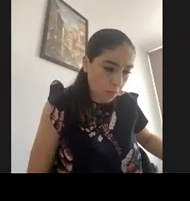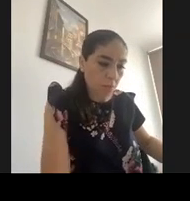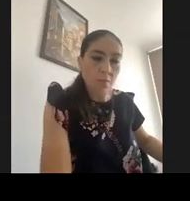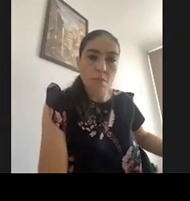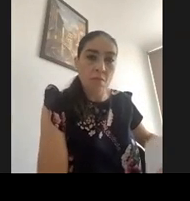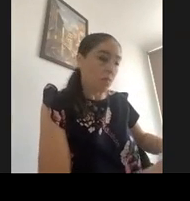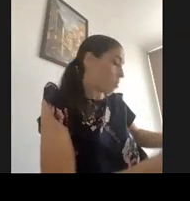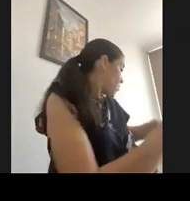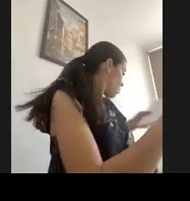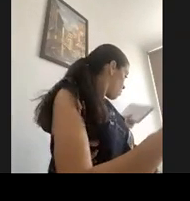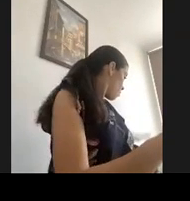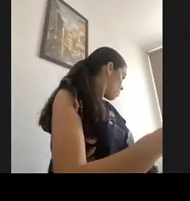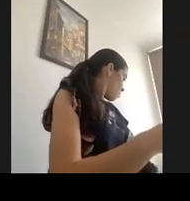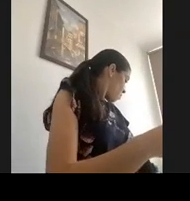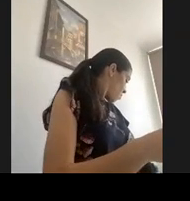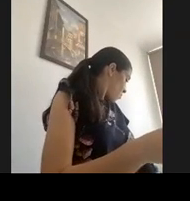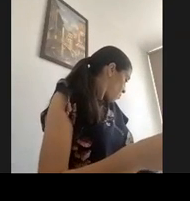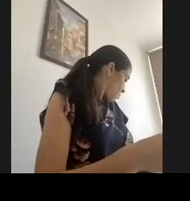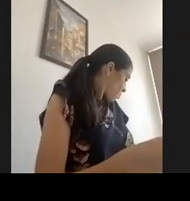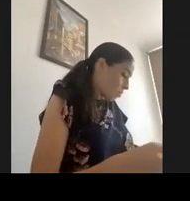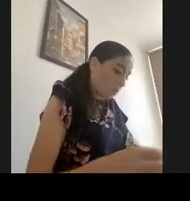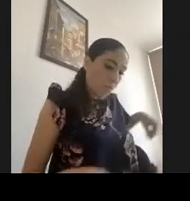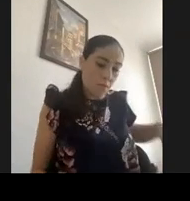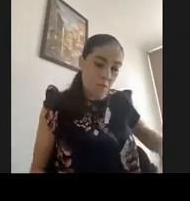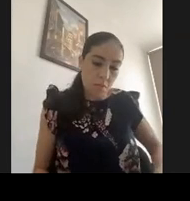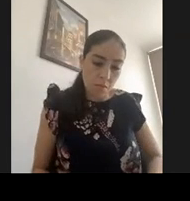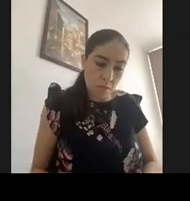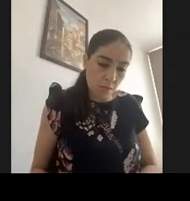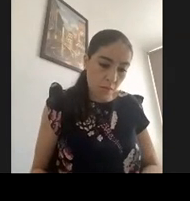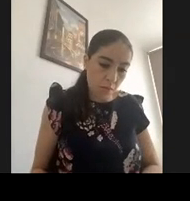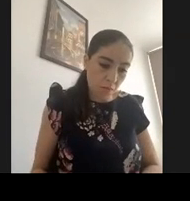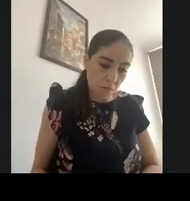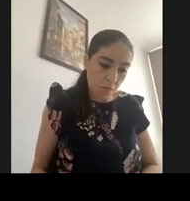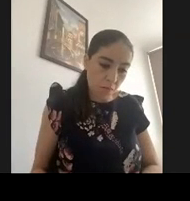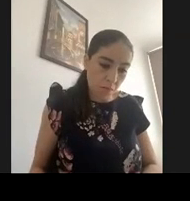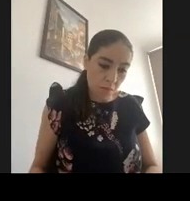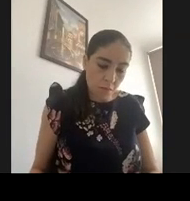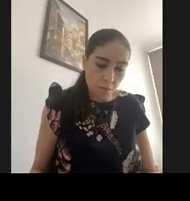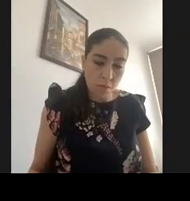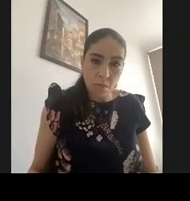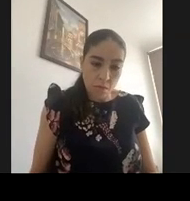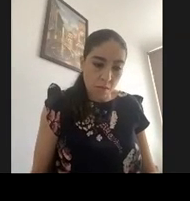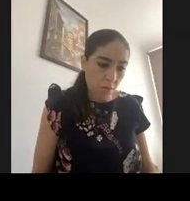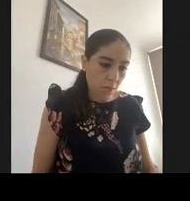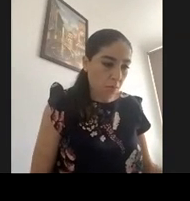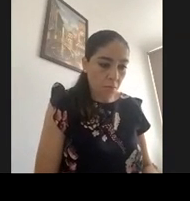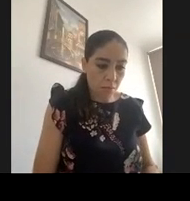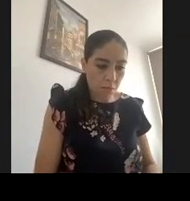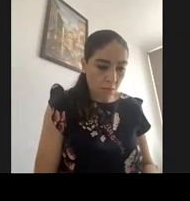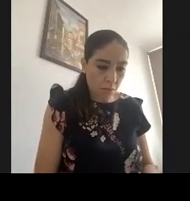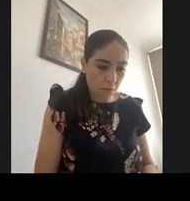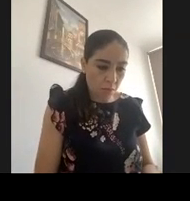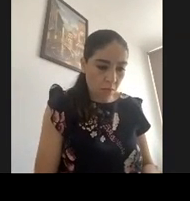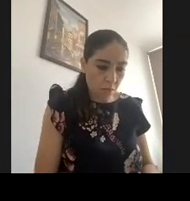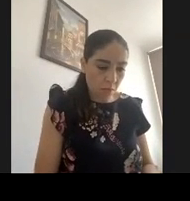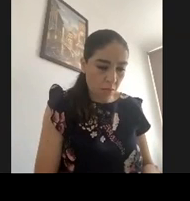final, listo para que ustedes lo dictaminen, que sería lo que hoy se presentara como dictamen, y posteriormente